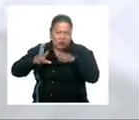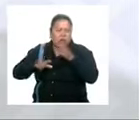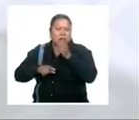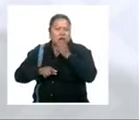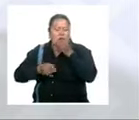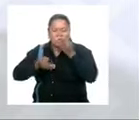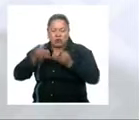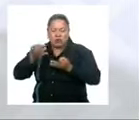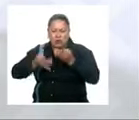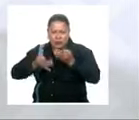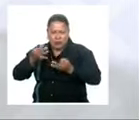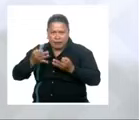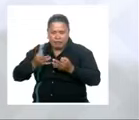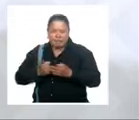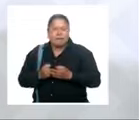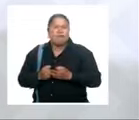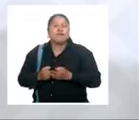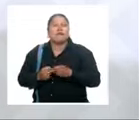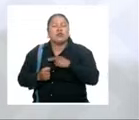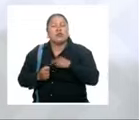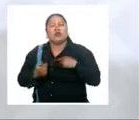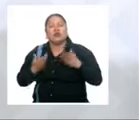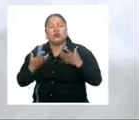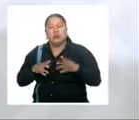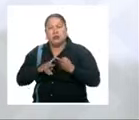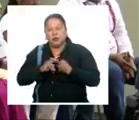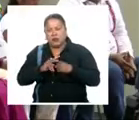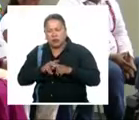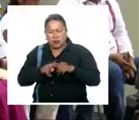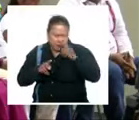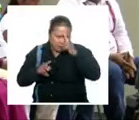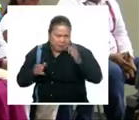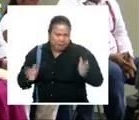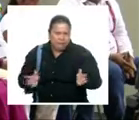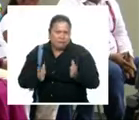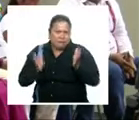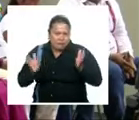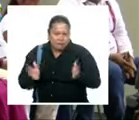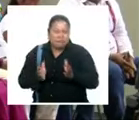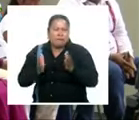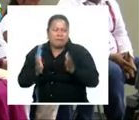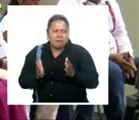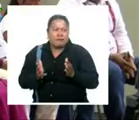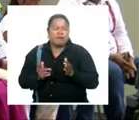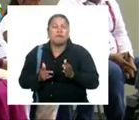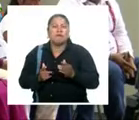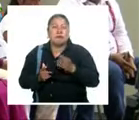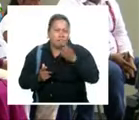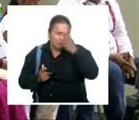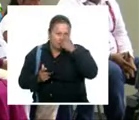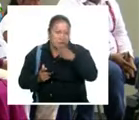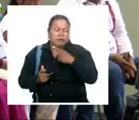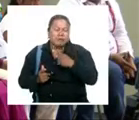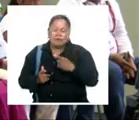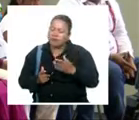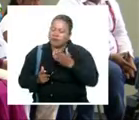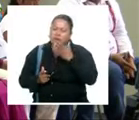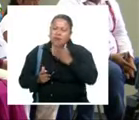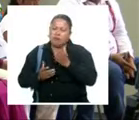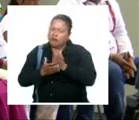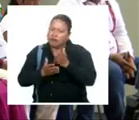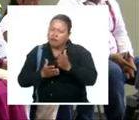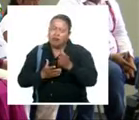justicia cívica y hemos comenzado a impulsar el proceso de dignificación de los